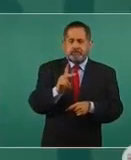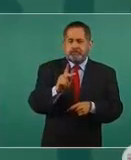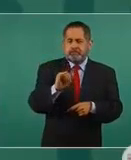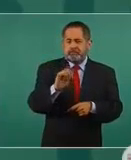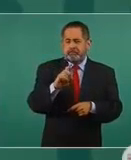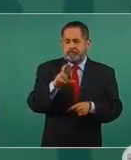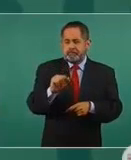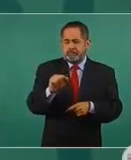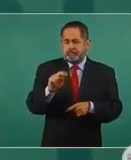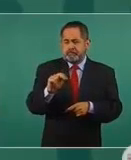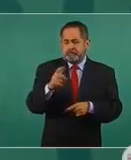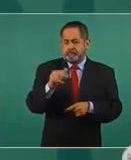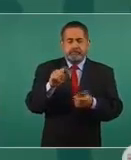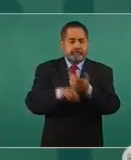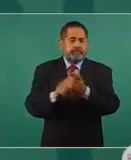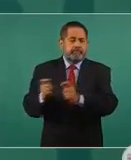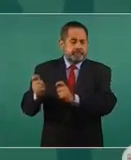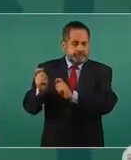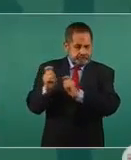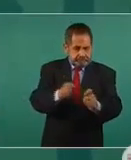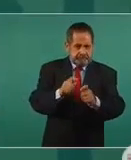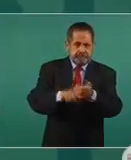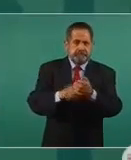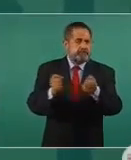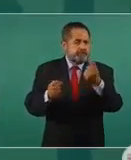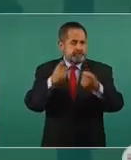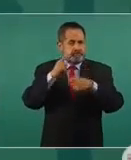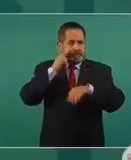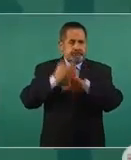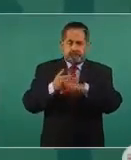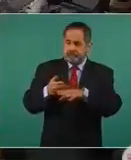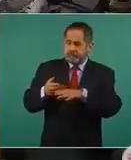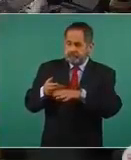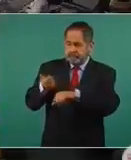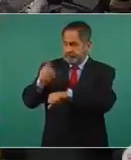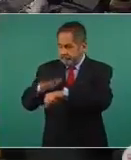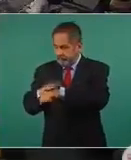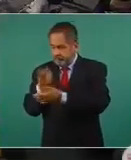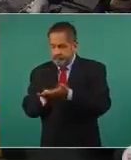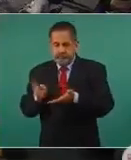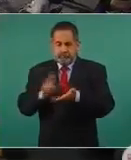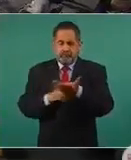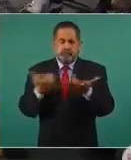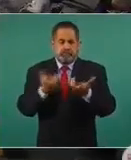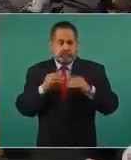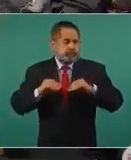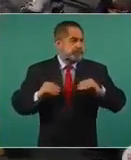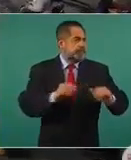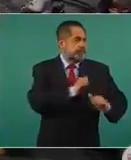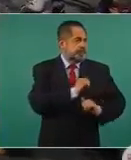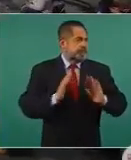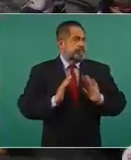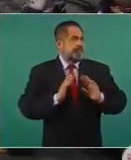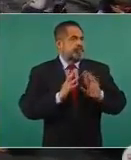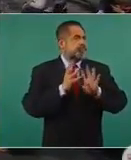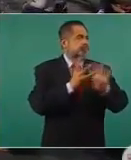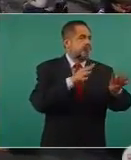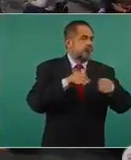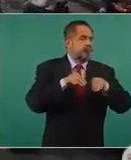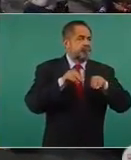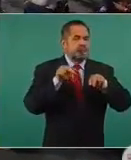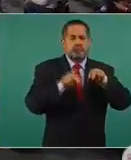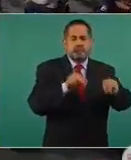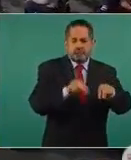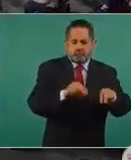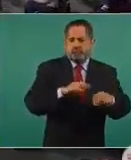Negras, se le han asignado responsabilidades operativas. De hecho, en